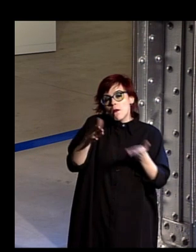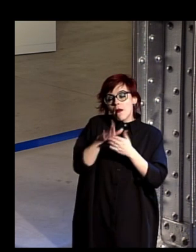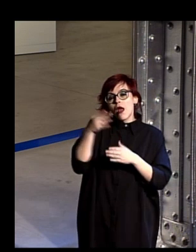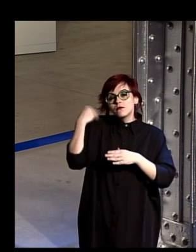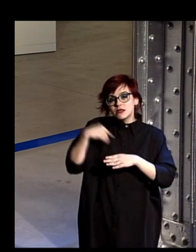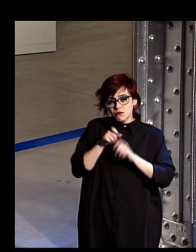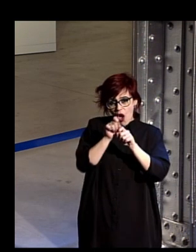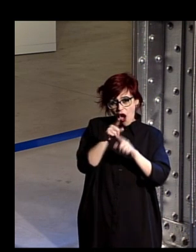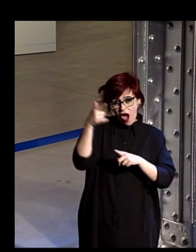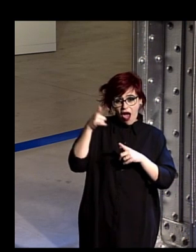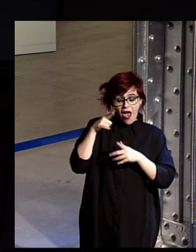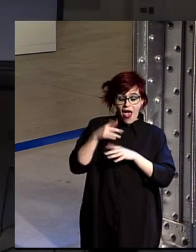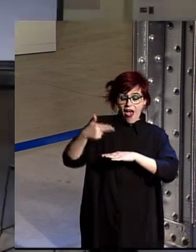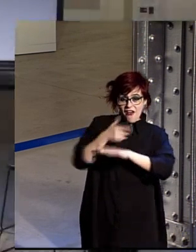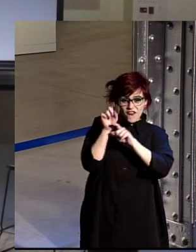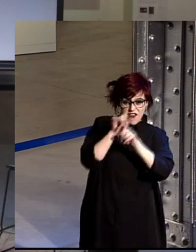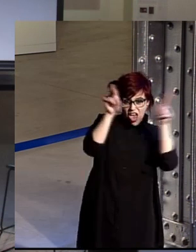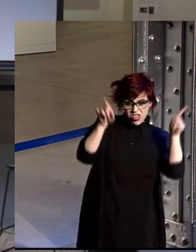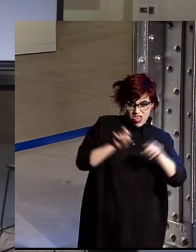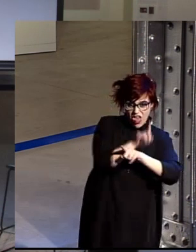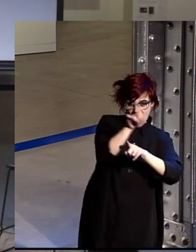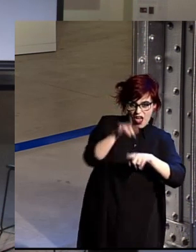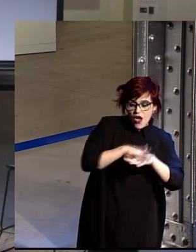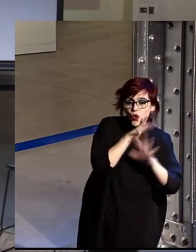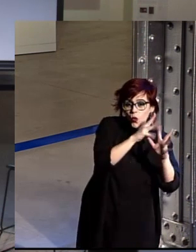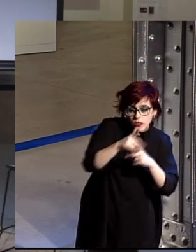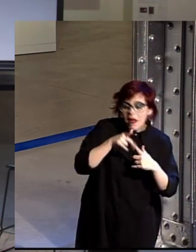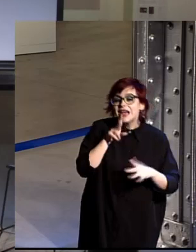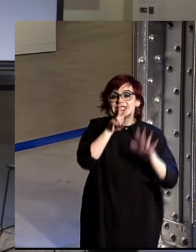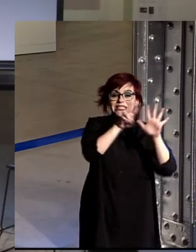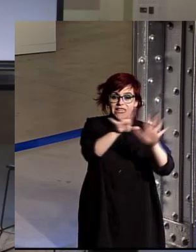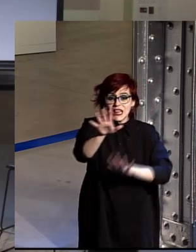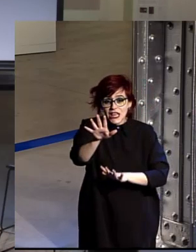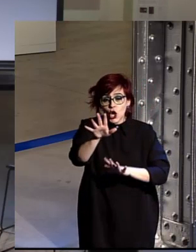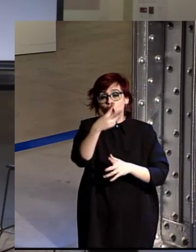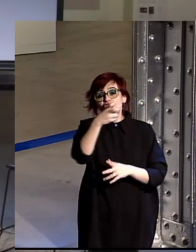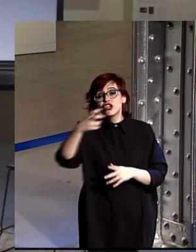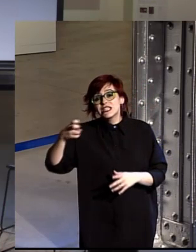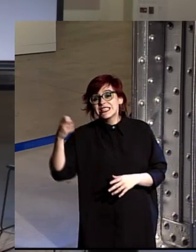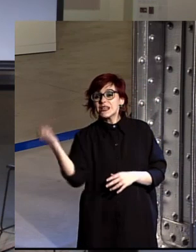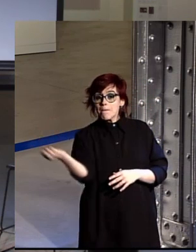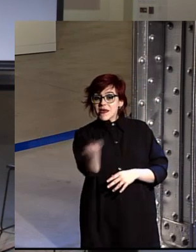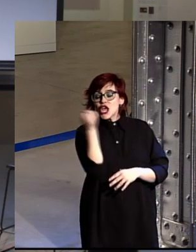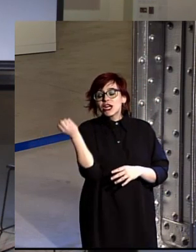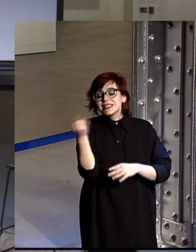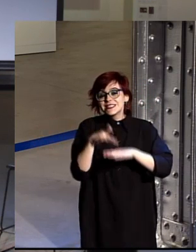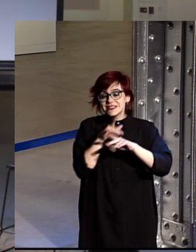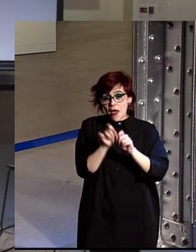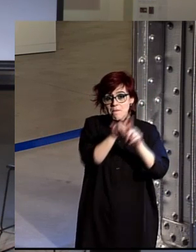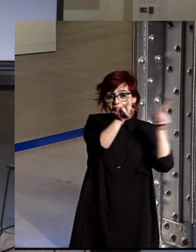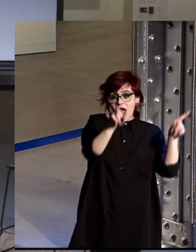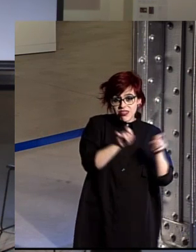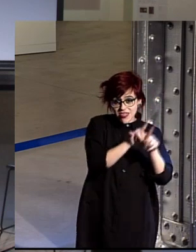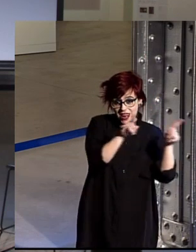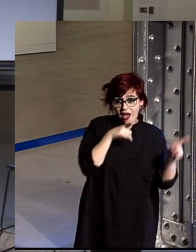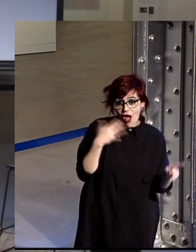eso le sale, según a qué autor consultes, pues entre 75 y 200 millones de ballenas azules. ¿Vale? Ese es el peso del